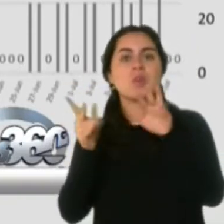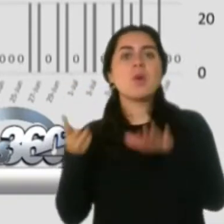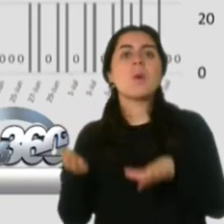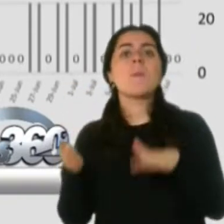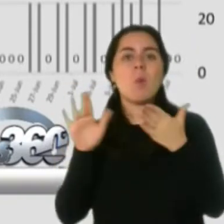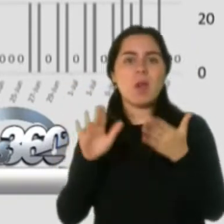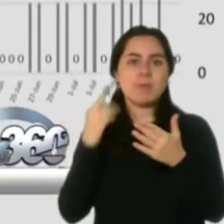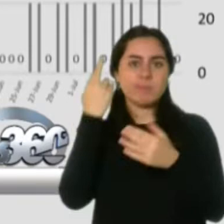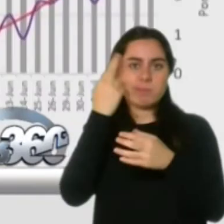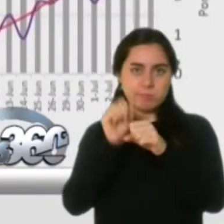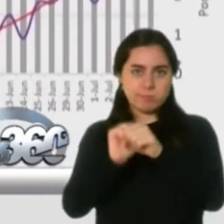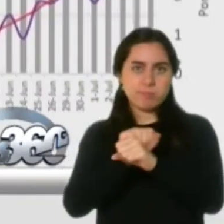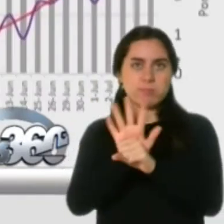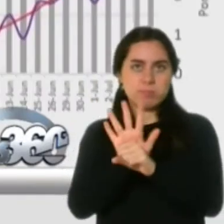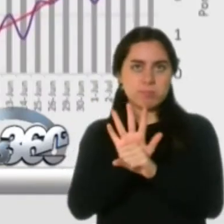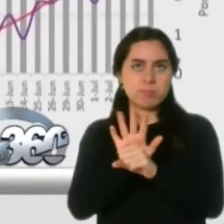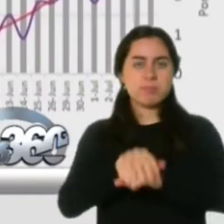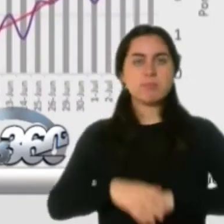COVID.